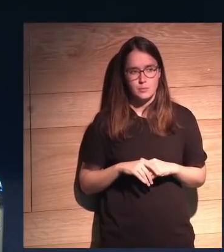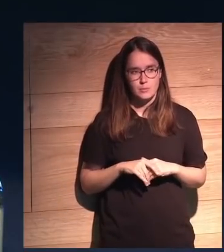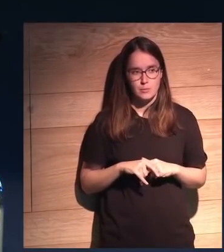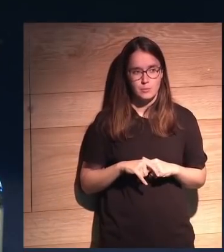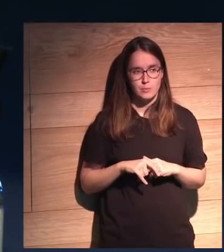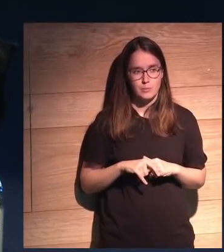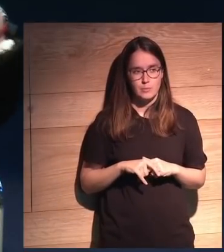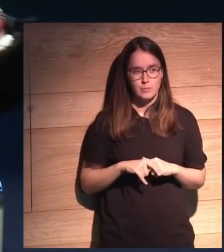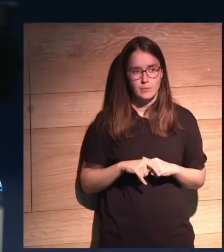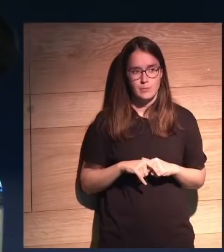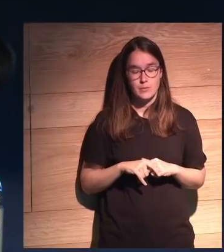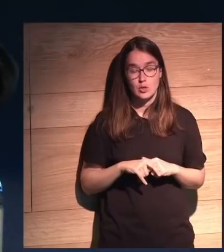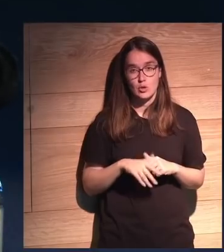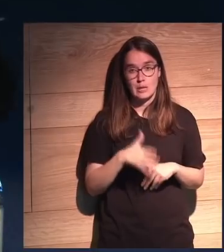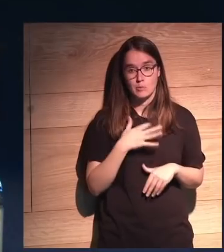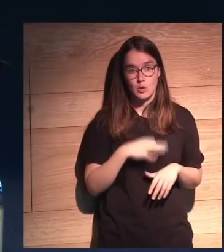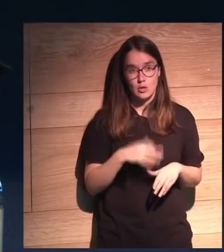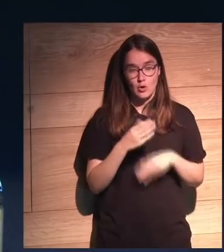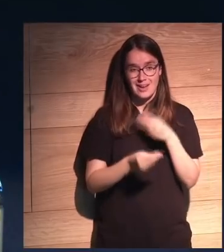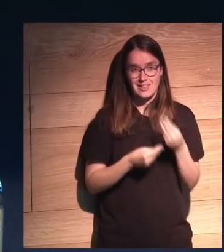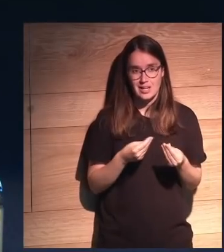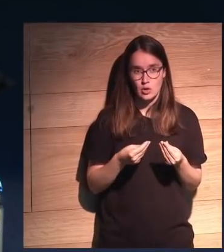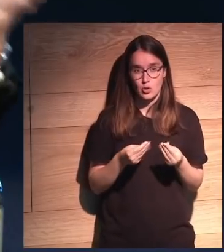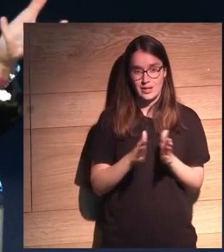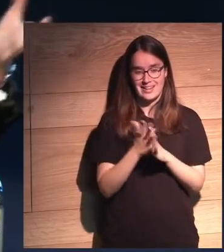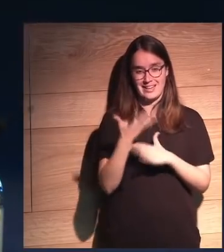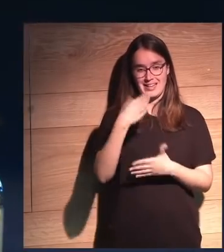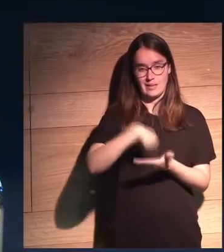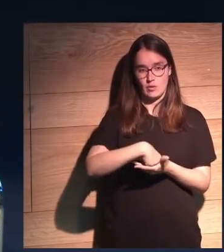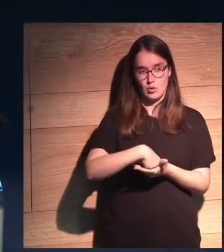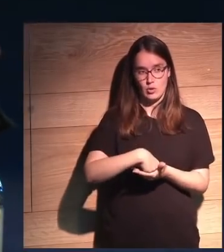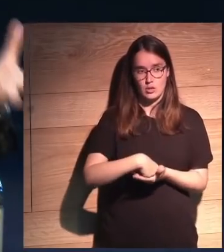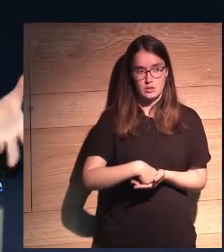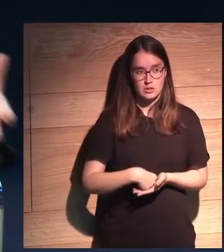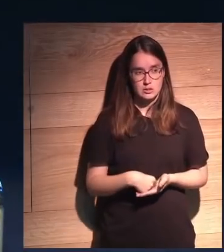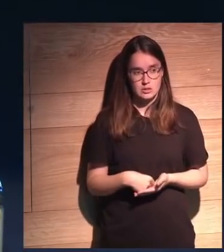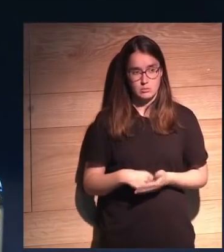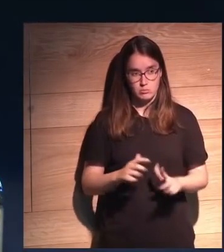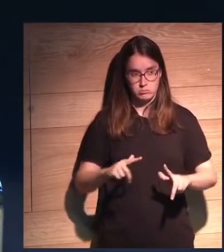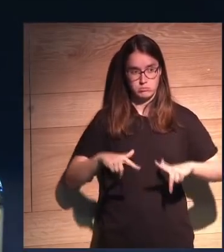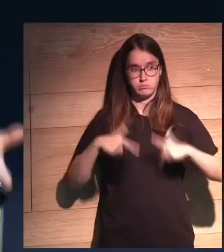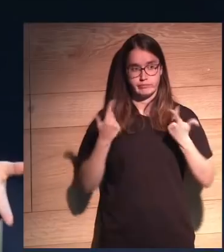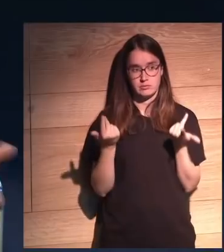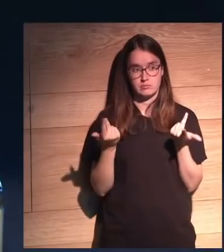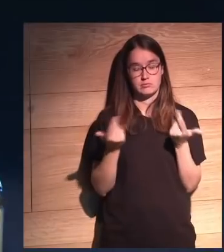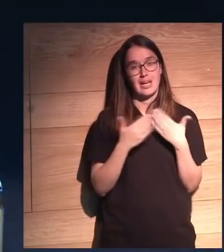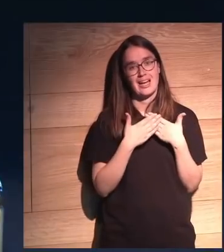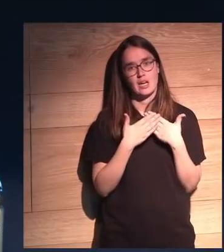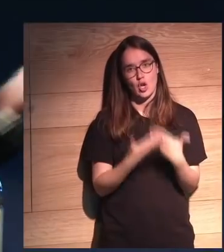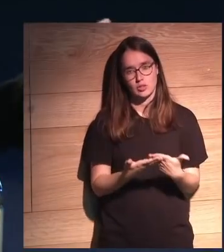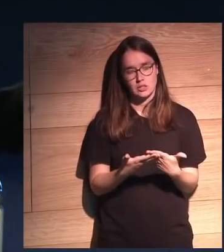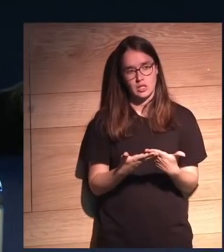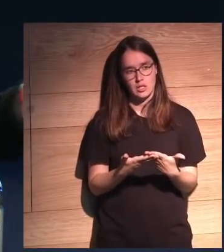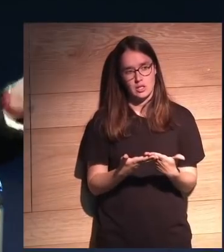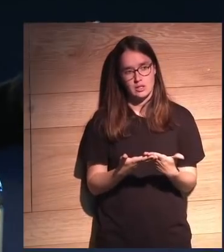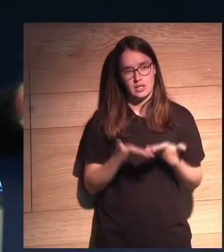y yo he podido reproducirlo en el libro por cesión generosa